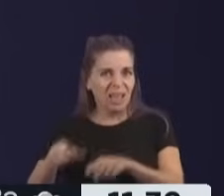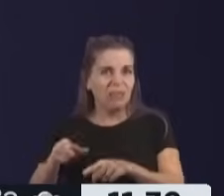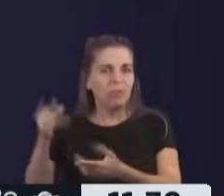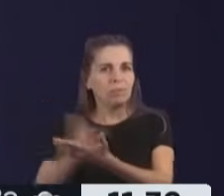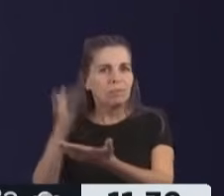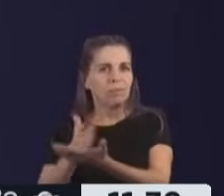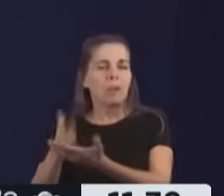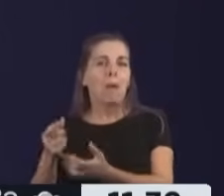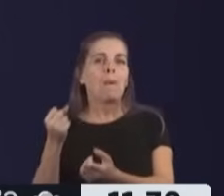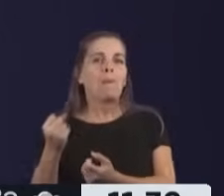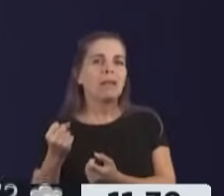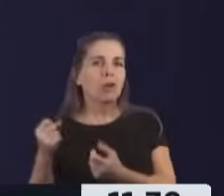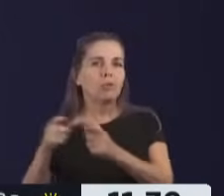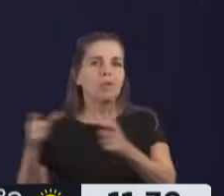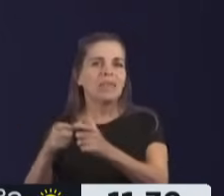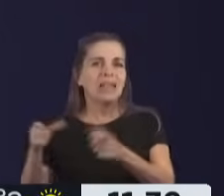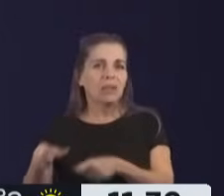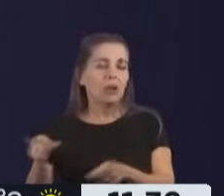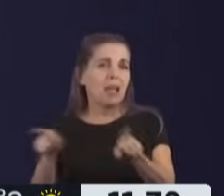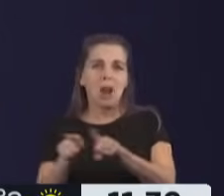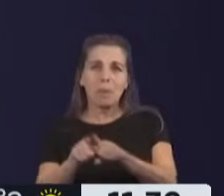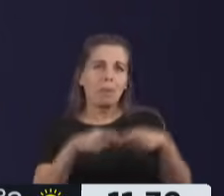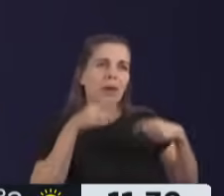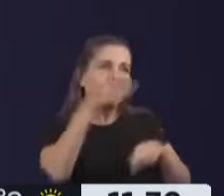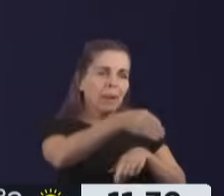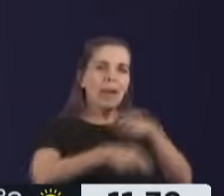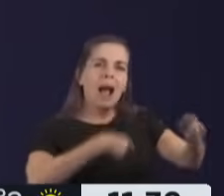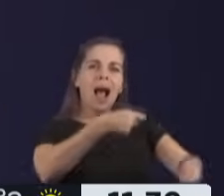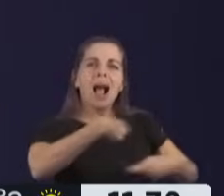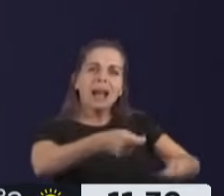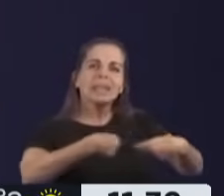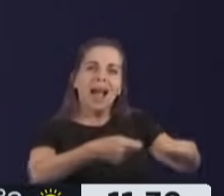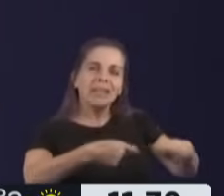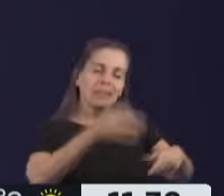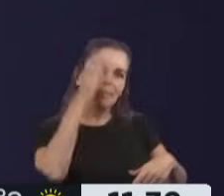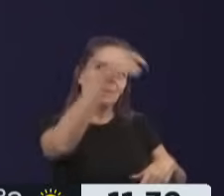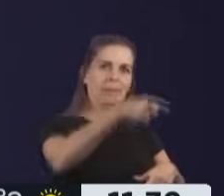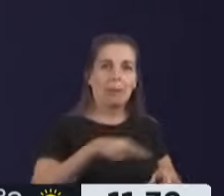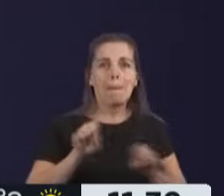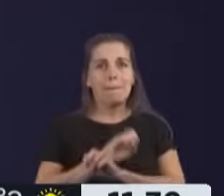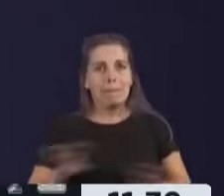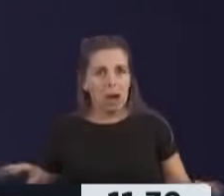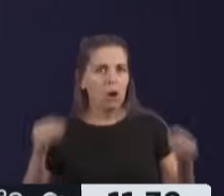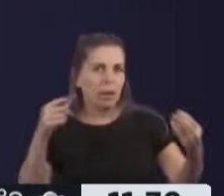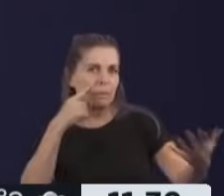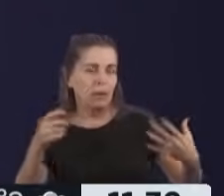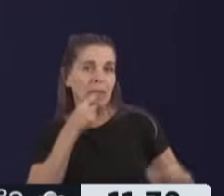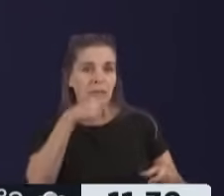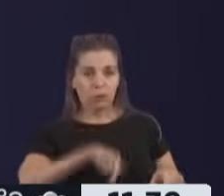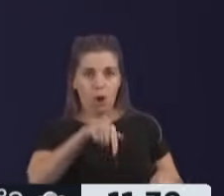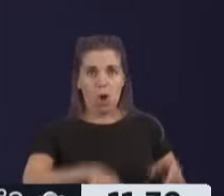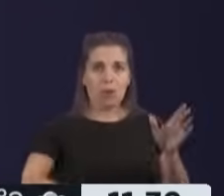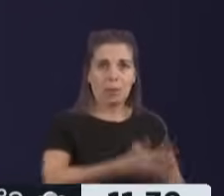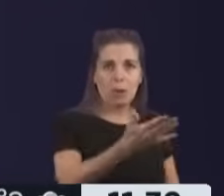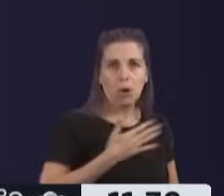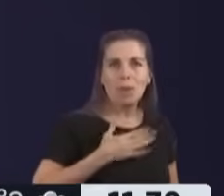haciendo es reventar la tarjeta de crédito, con un agravante, que cuando yo salga de acá y reviente mi tarjeta de